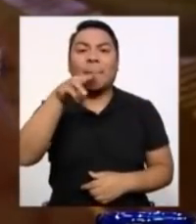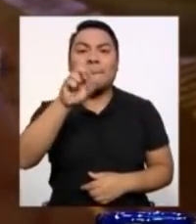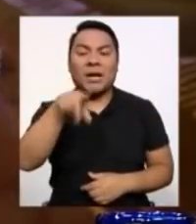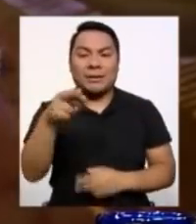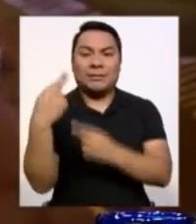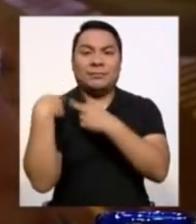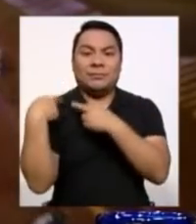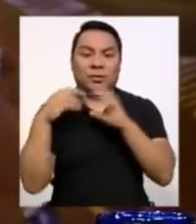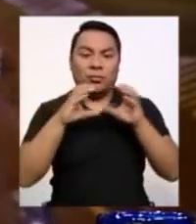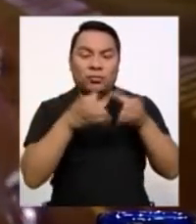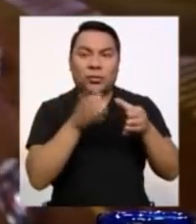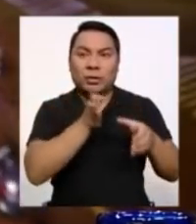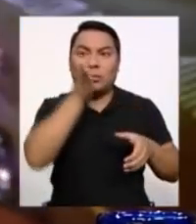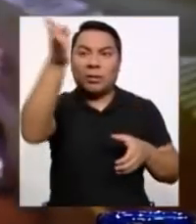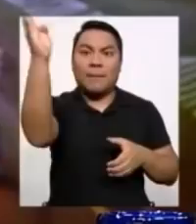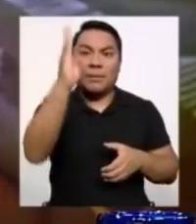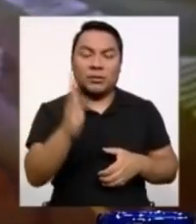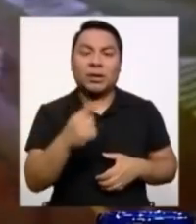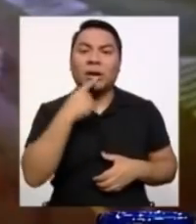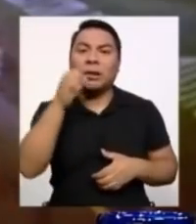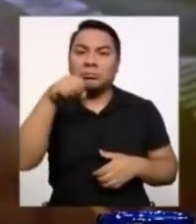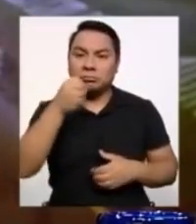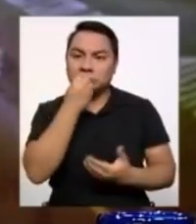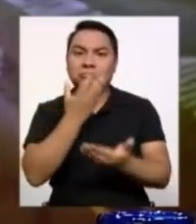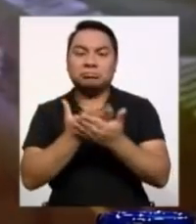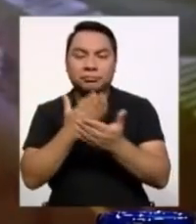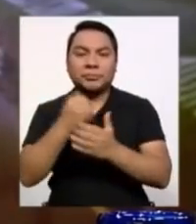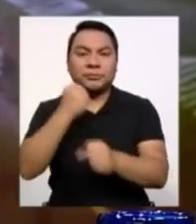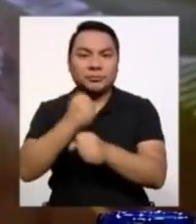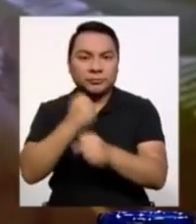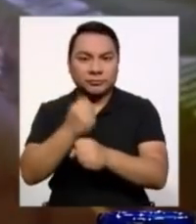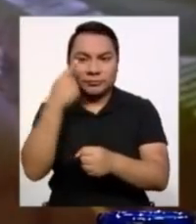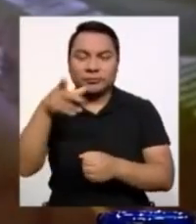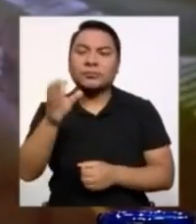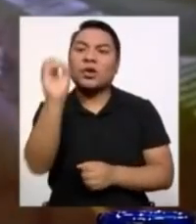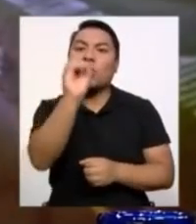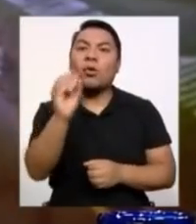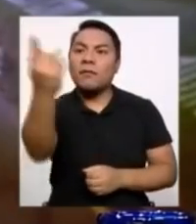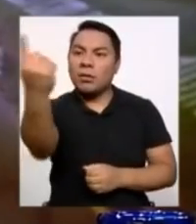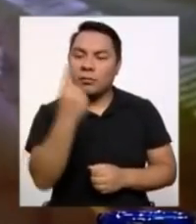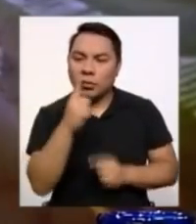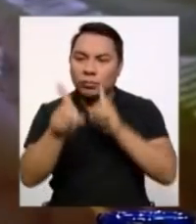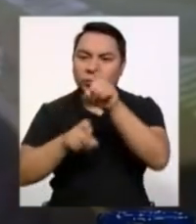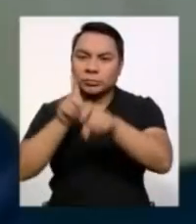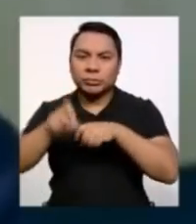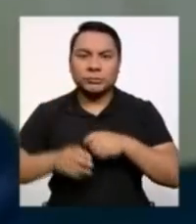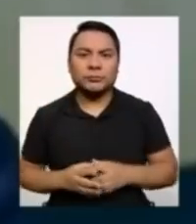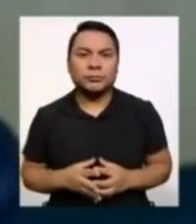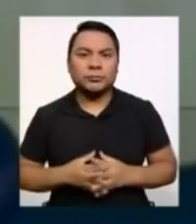de la diligencia en Brasil, calificó de satisfactorio el interrogatorio a Marcelo Odebrecht.